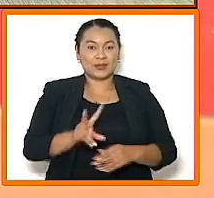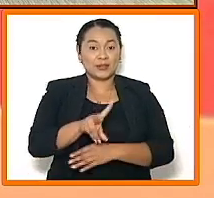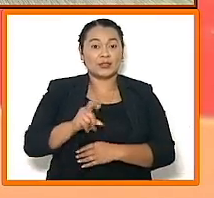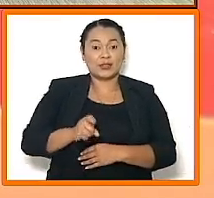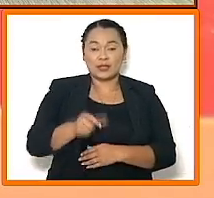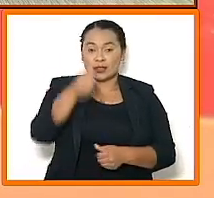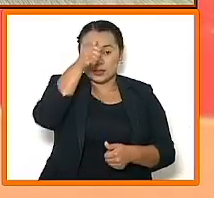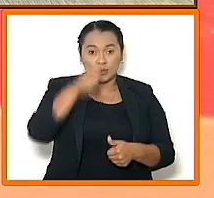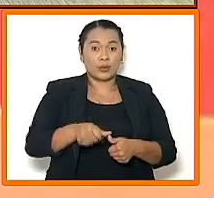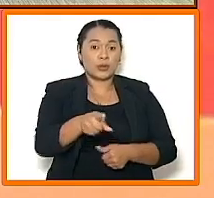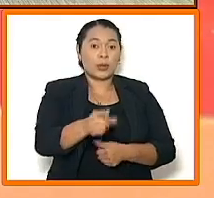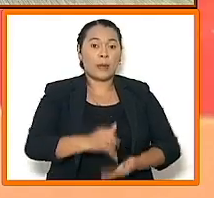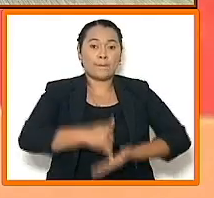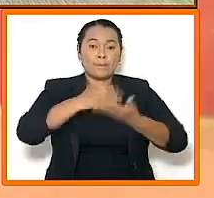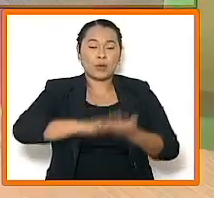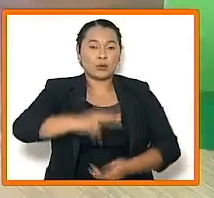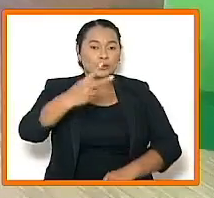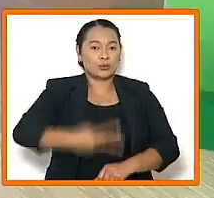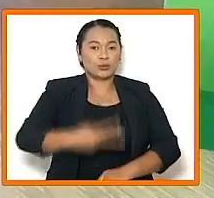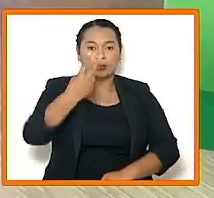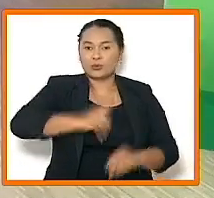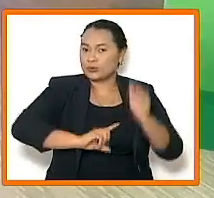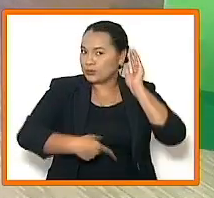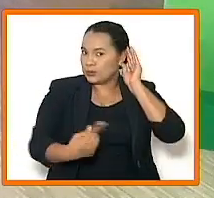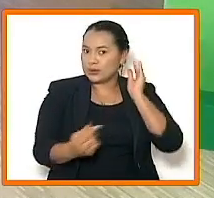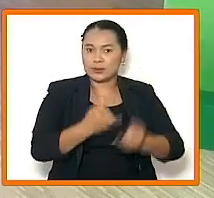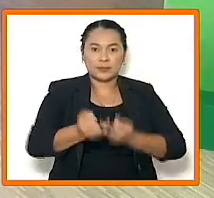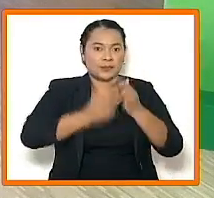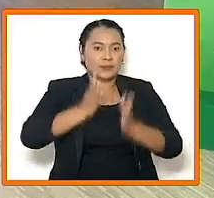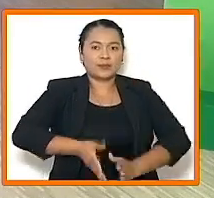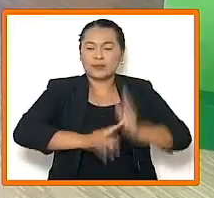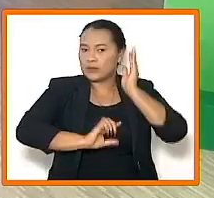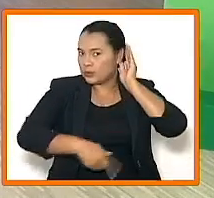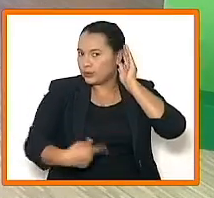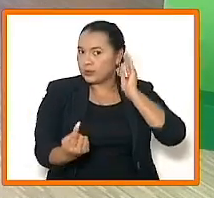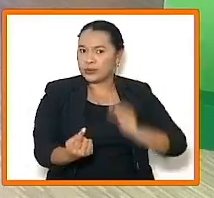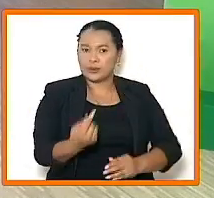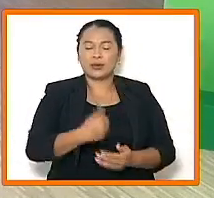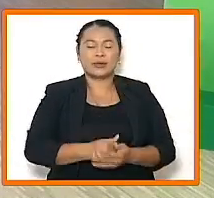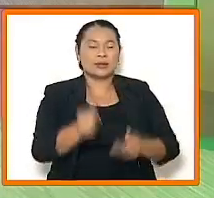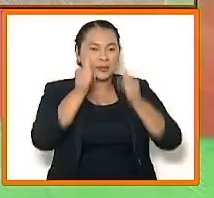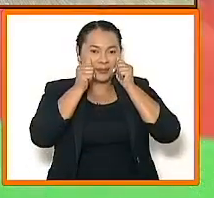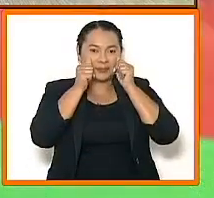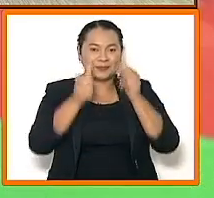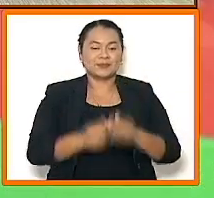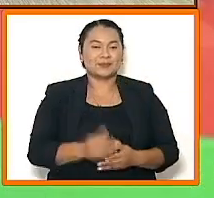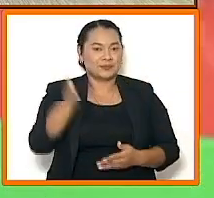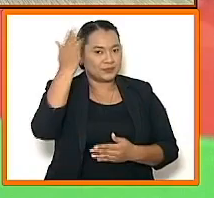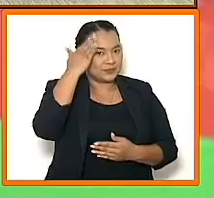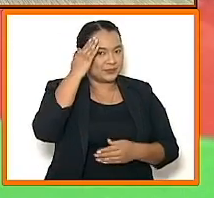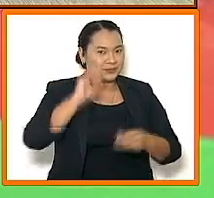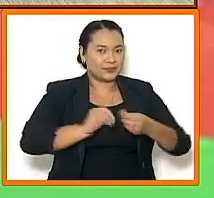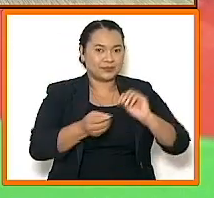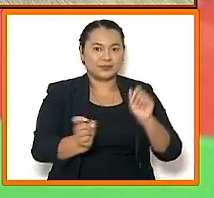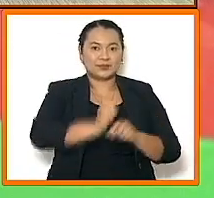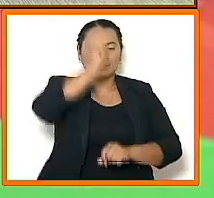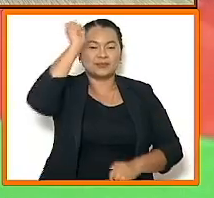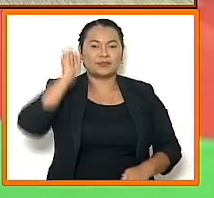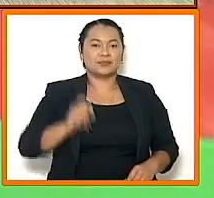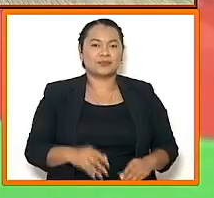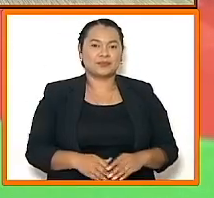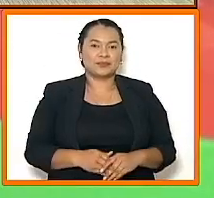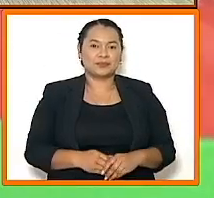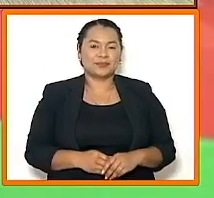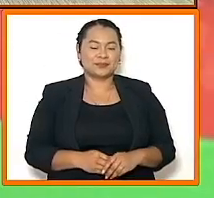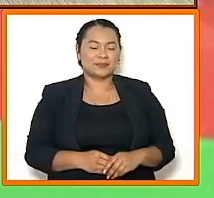2X, tu premio se multiplica por 2 esta tarde en Diaria. Si sos parte de nuestros jugadores para más 1, atentos, porque se viene el número ganador.